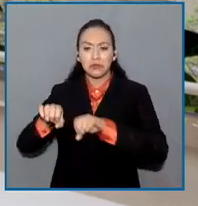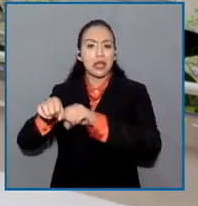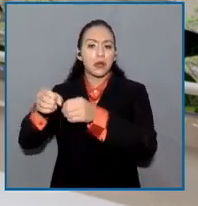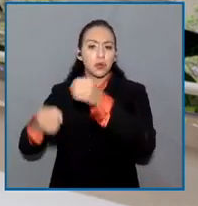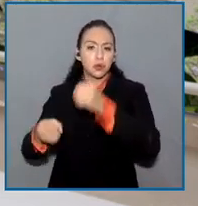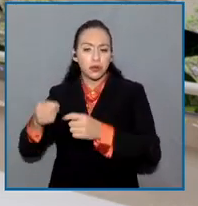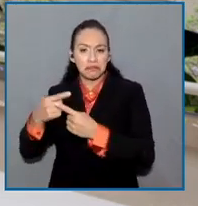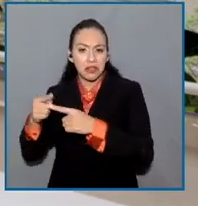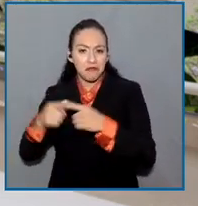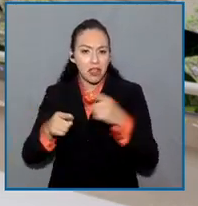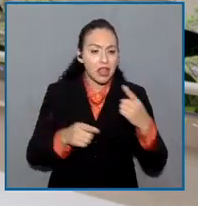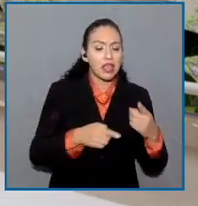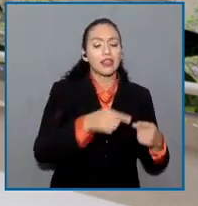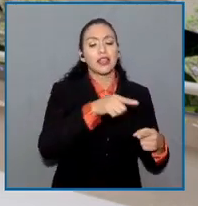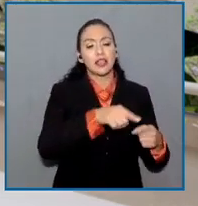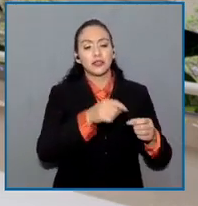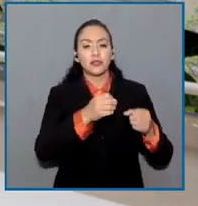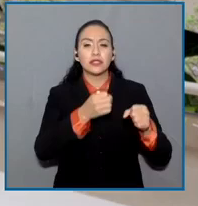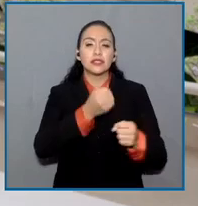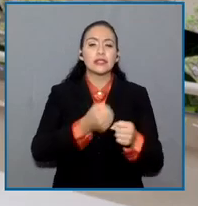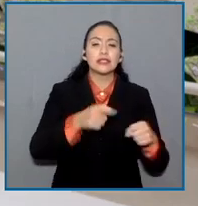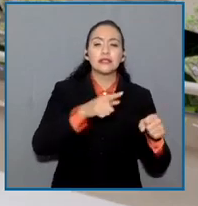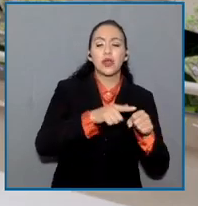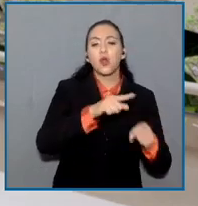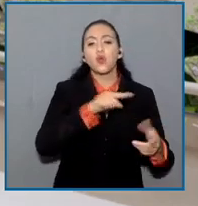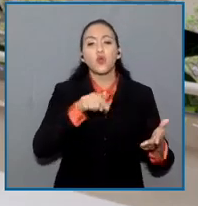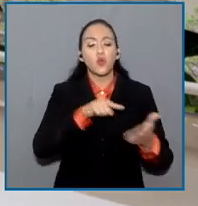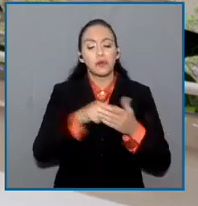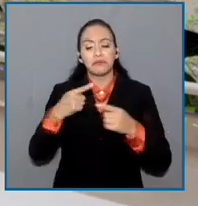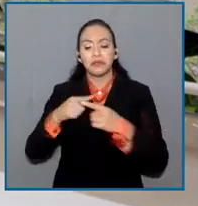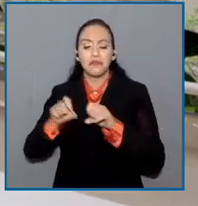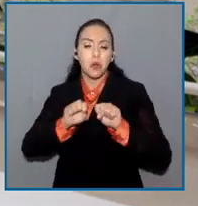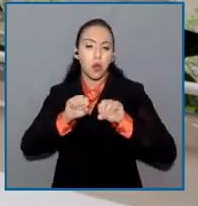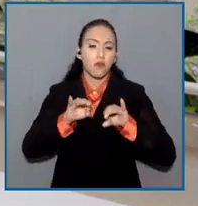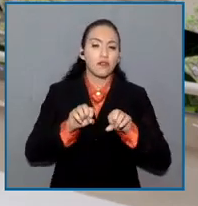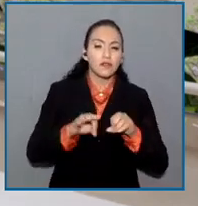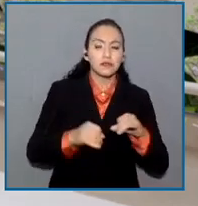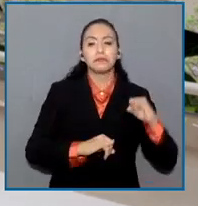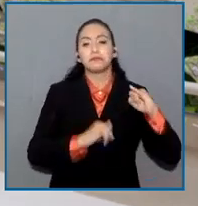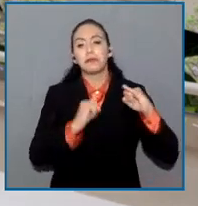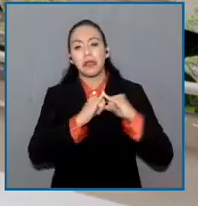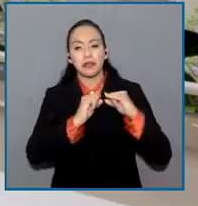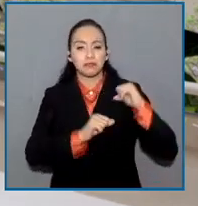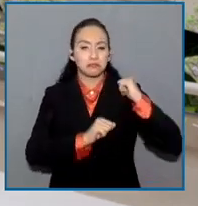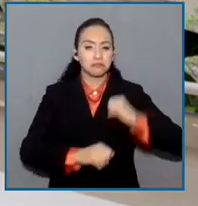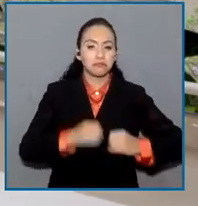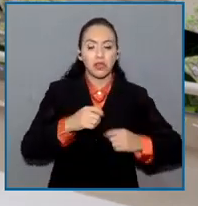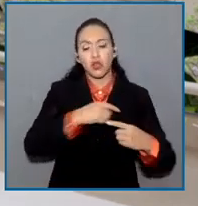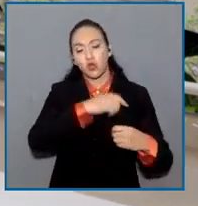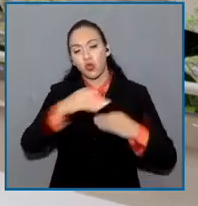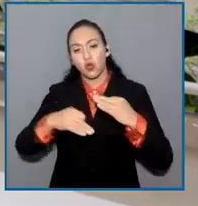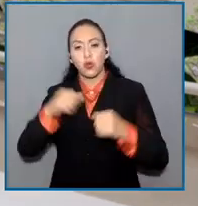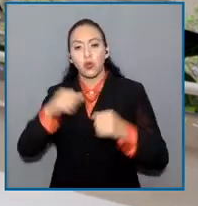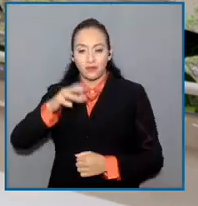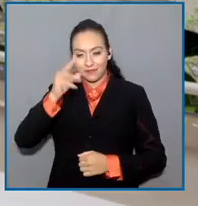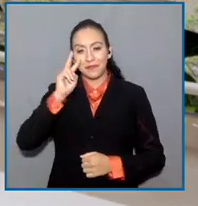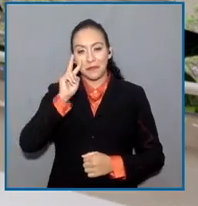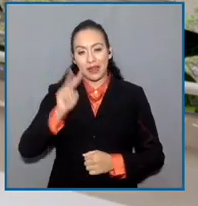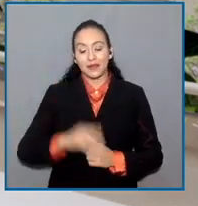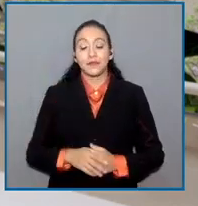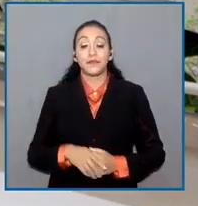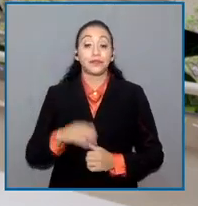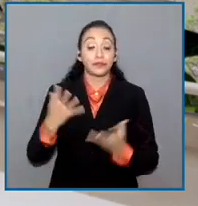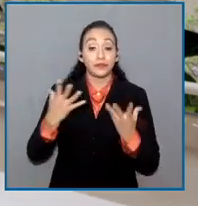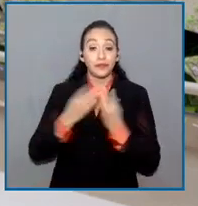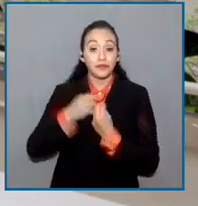importantes del Tribunal Electoral y órganos jurisdiccionales federales en este mismo espacio. Eusiris Rostro en la interpretación